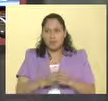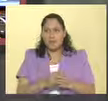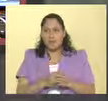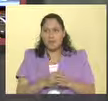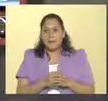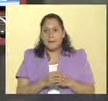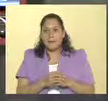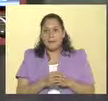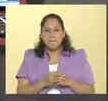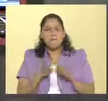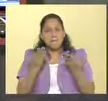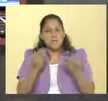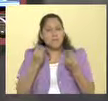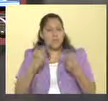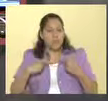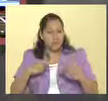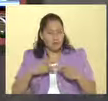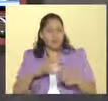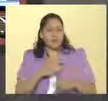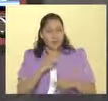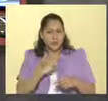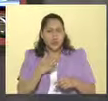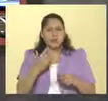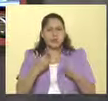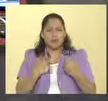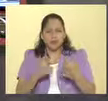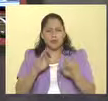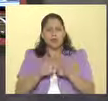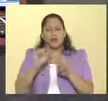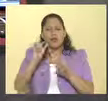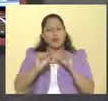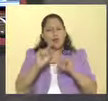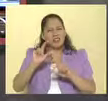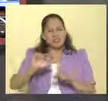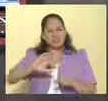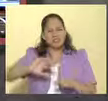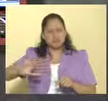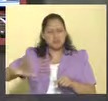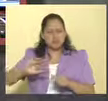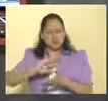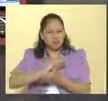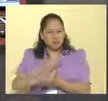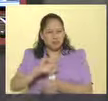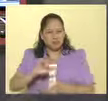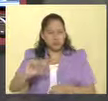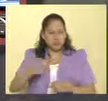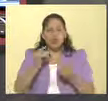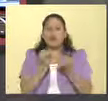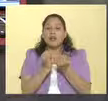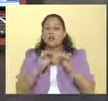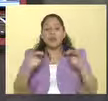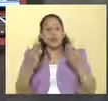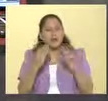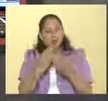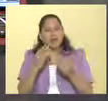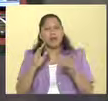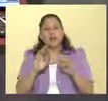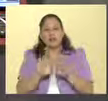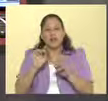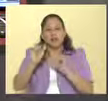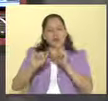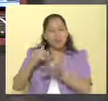sea, mucha gente se siente, y con razón, excluida. Es decir, hay desigualdades,